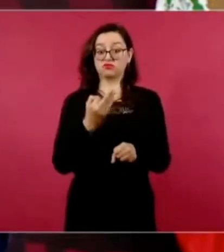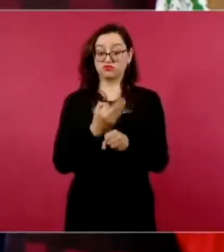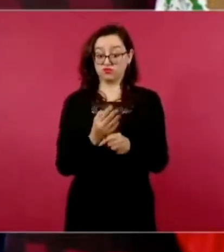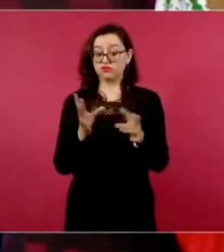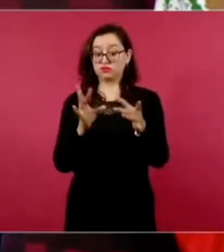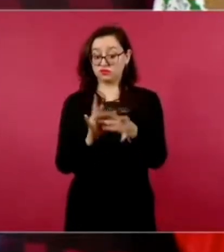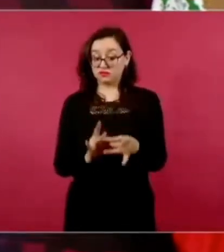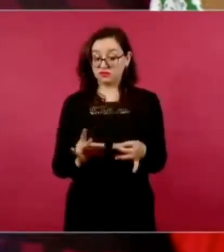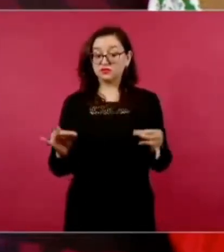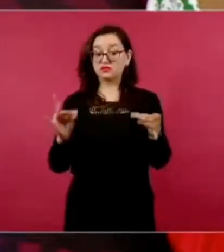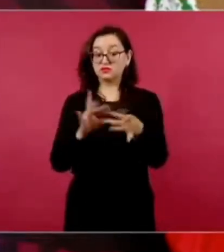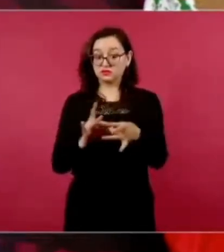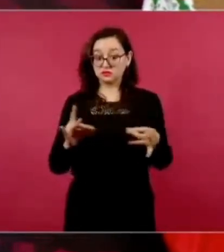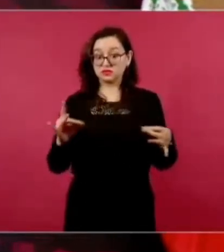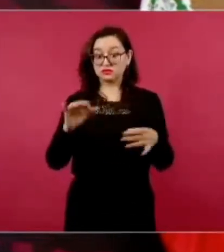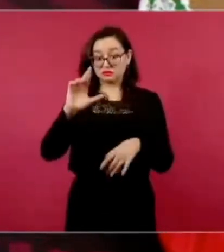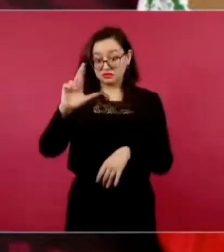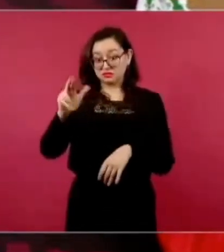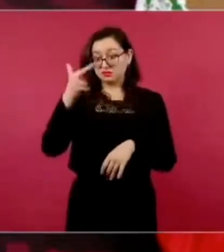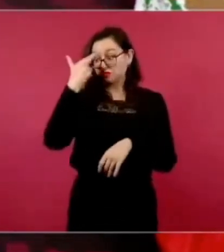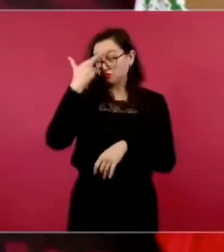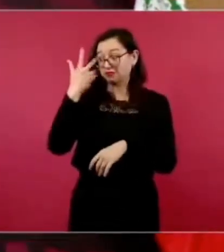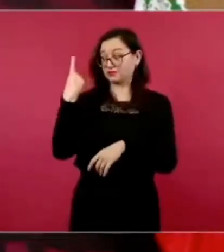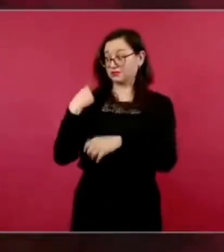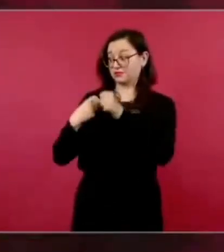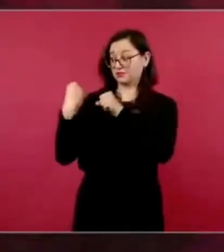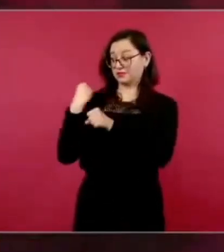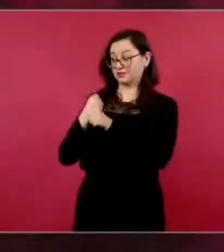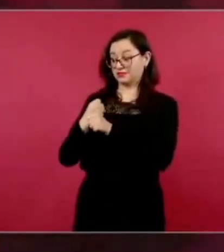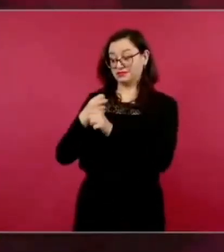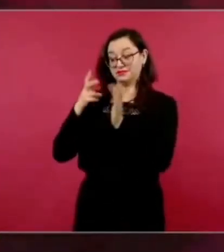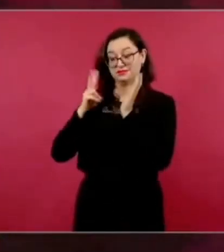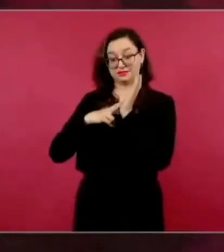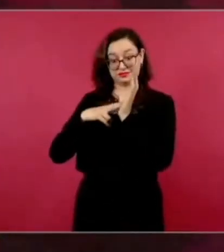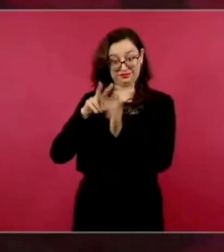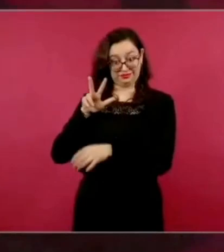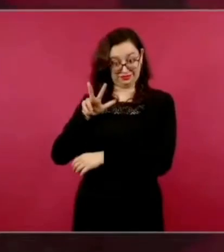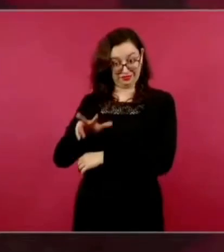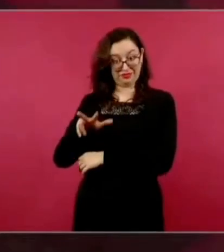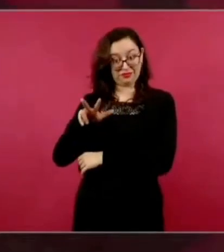para que nadie esté pensando